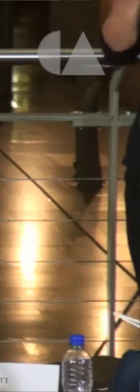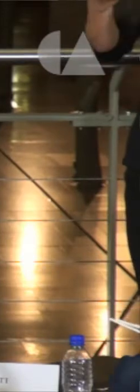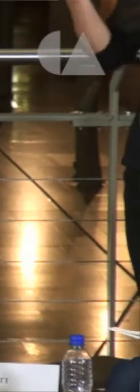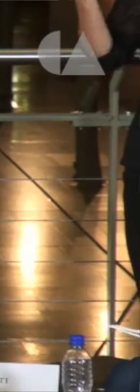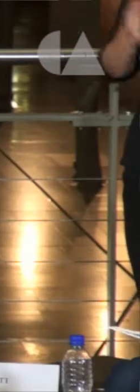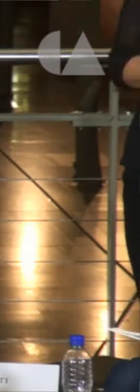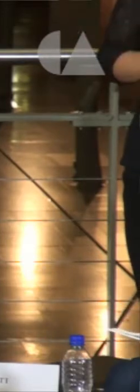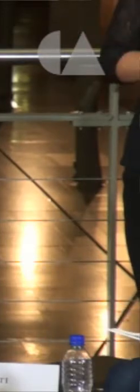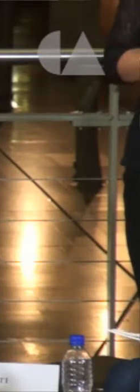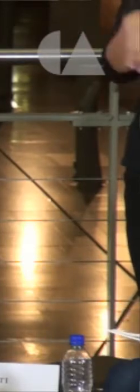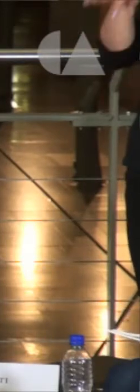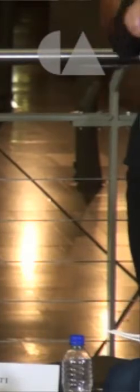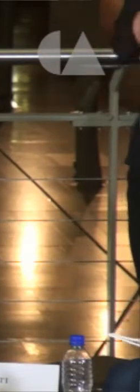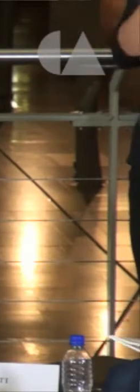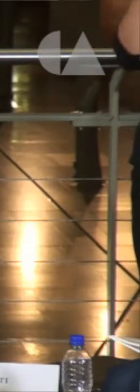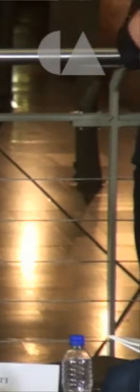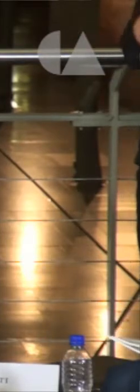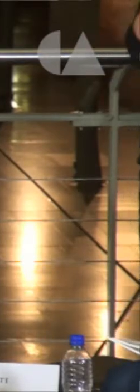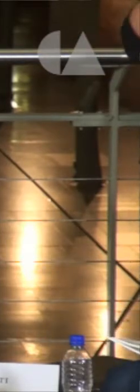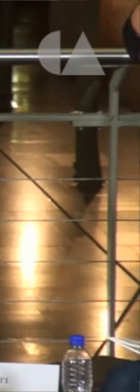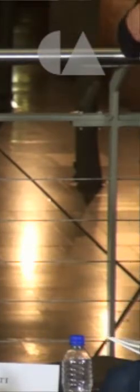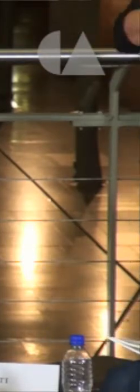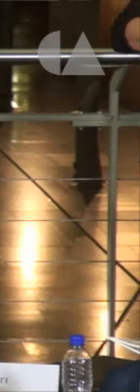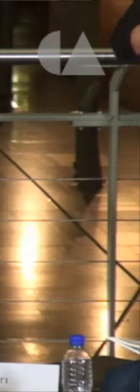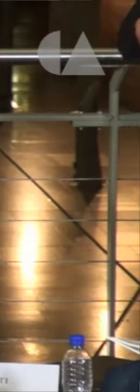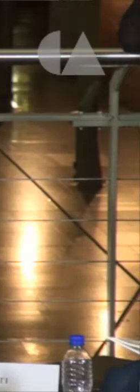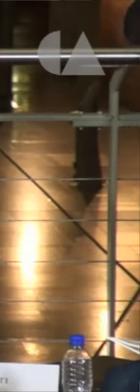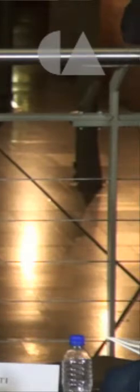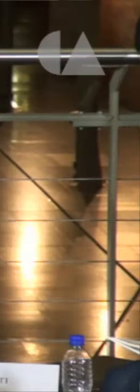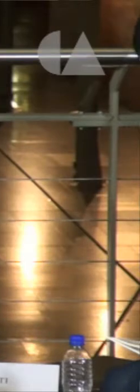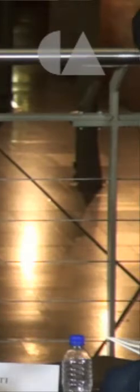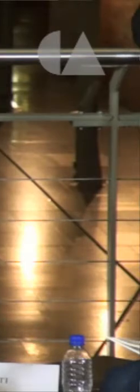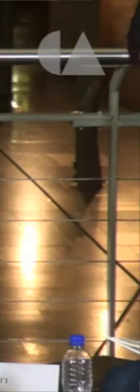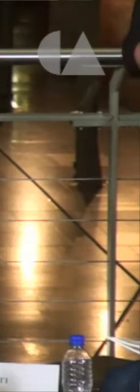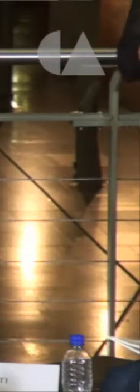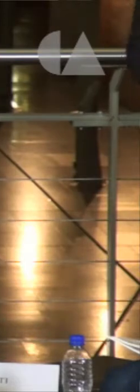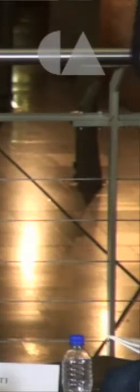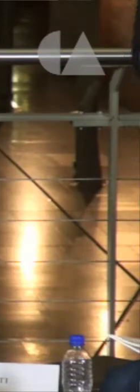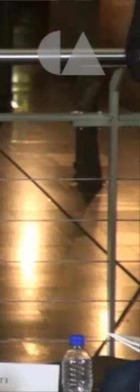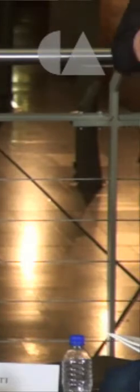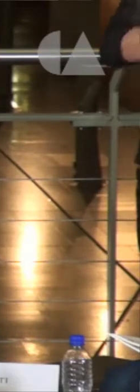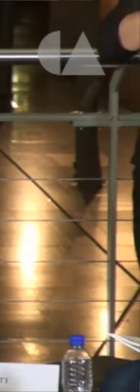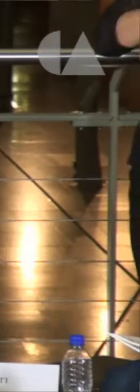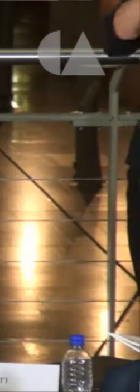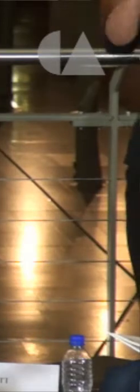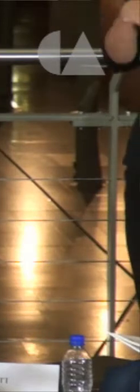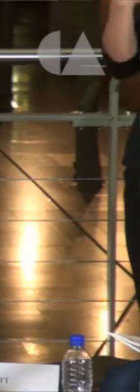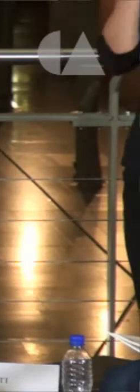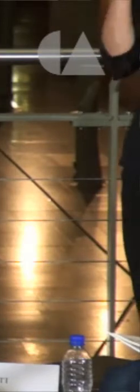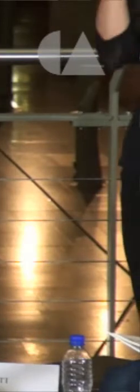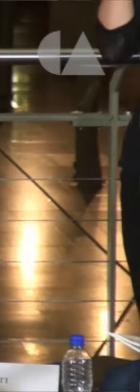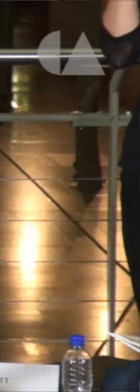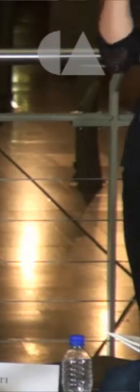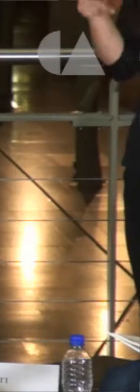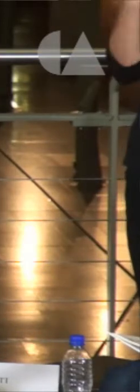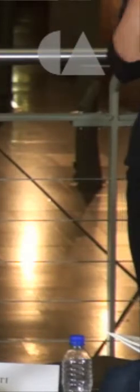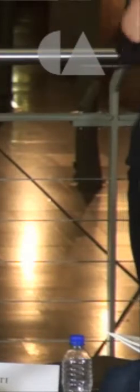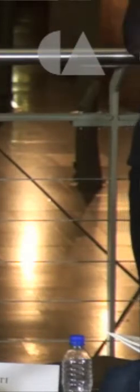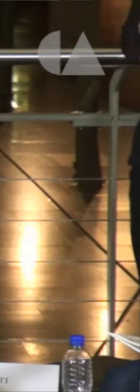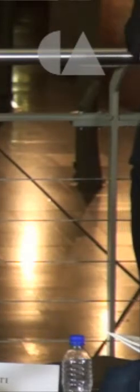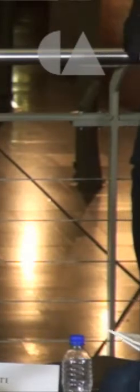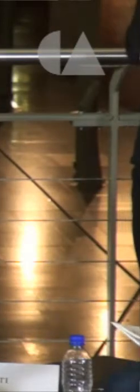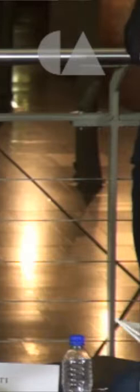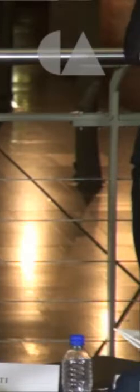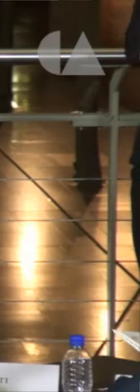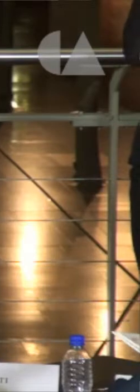nos tenemos que dar esa oportunidad ya que apuntó una frase muy linda que me quedo aquí igualdad que no